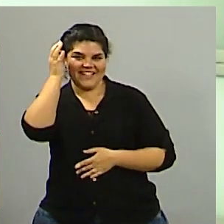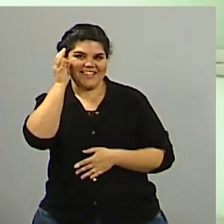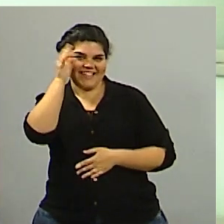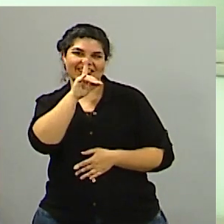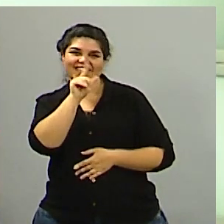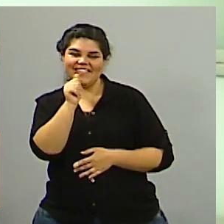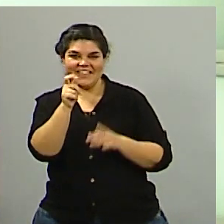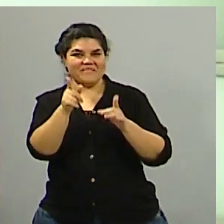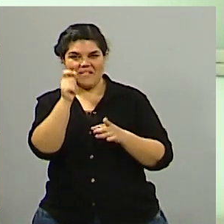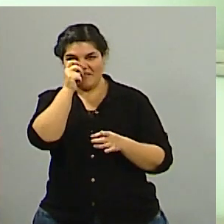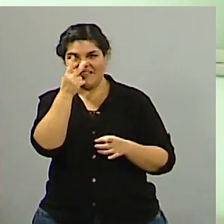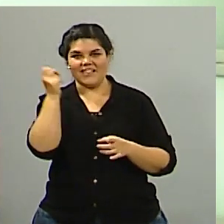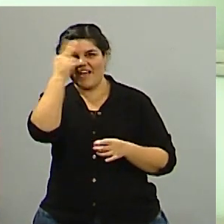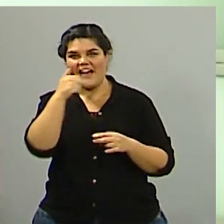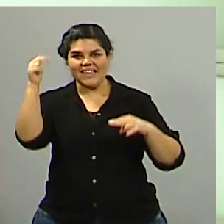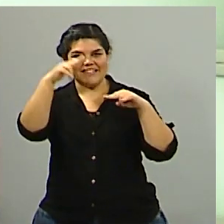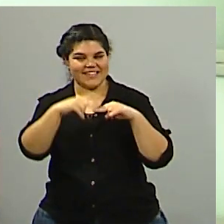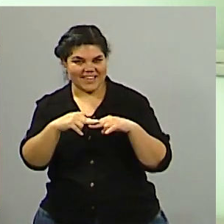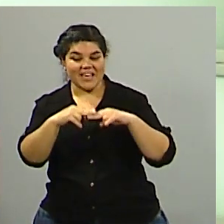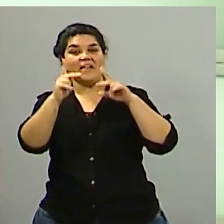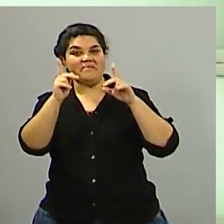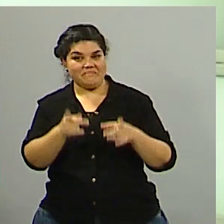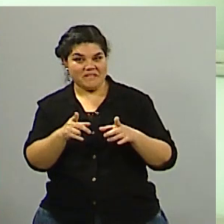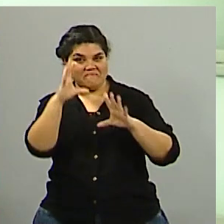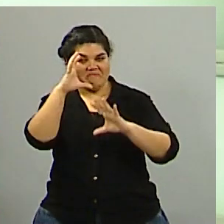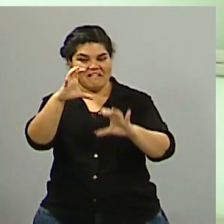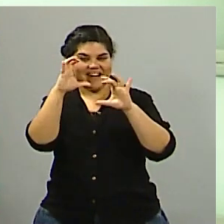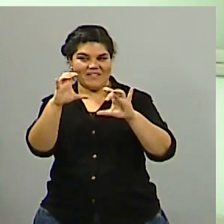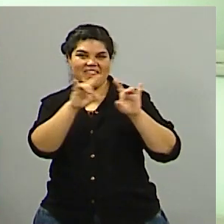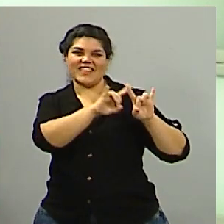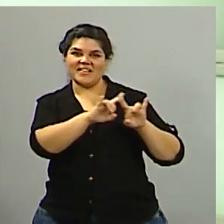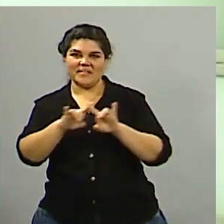en Señal U, 22 de Supercanal HD. Recuerden que estamos en